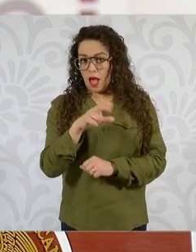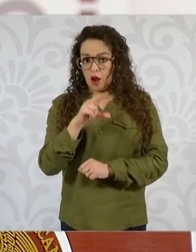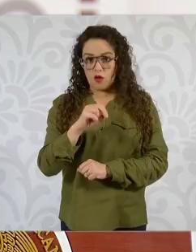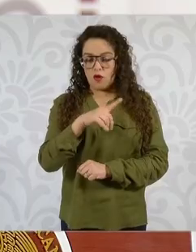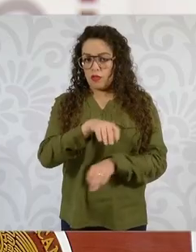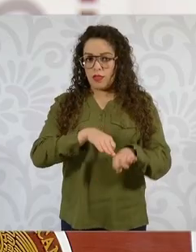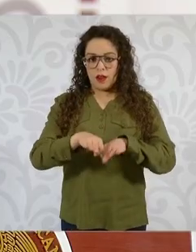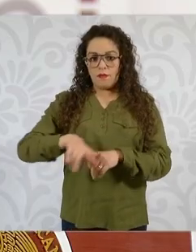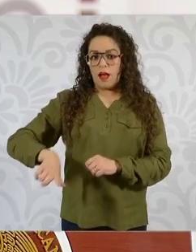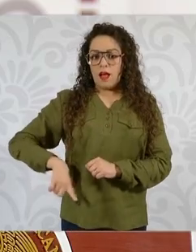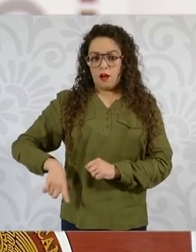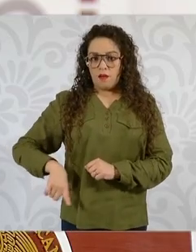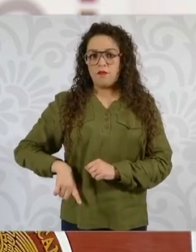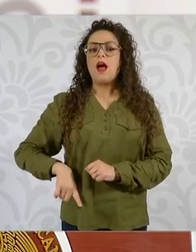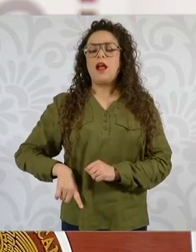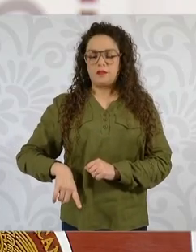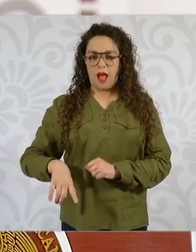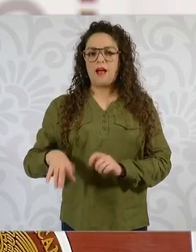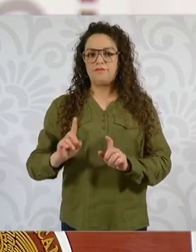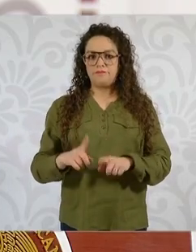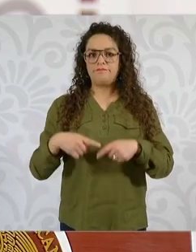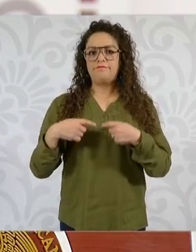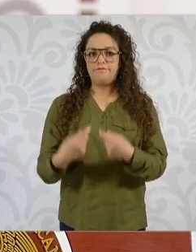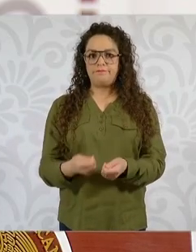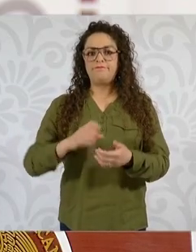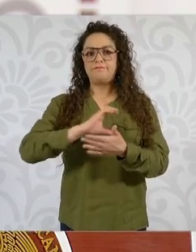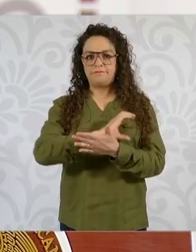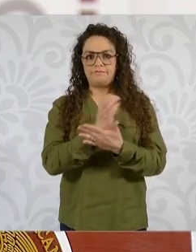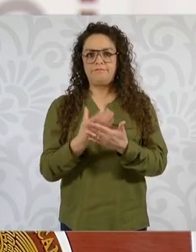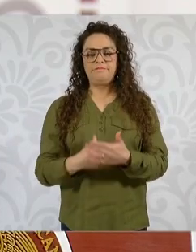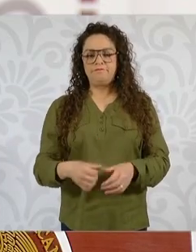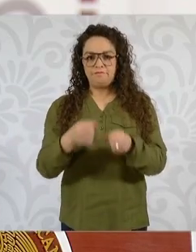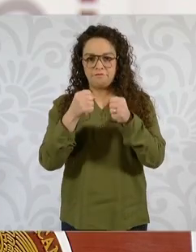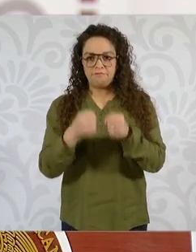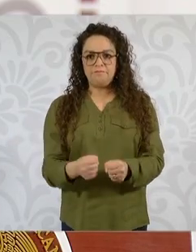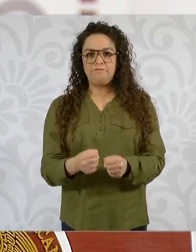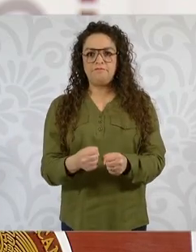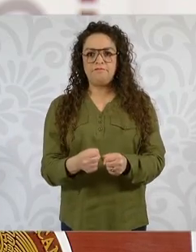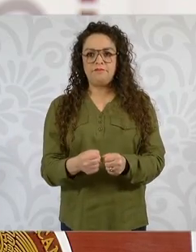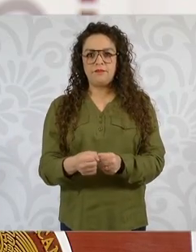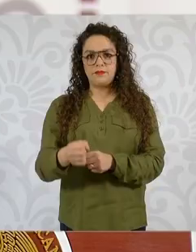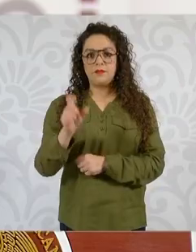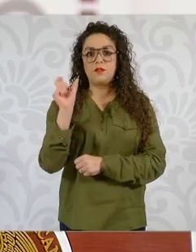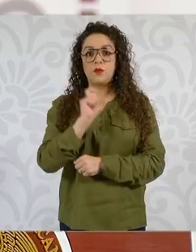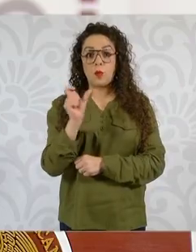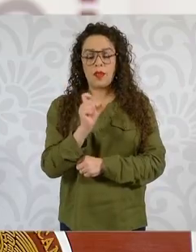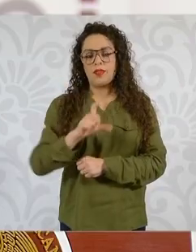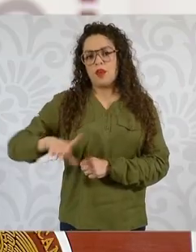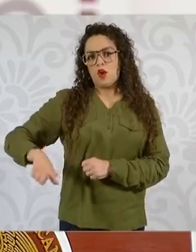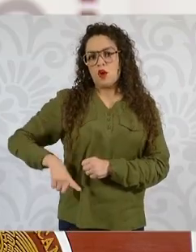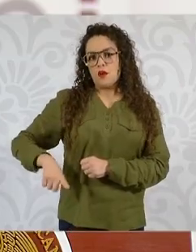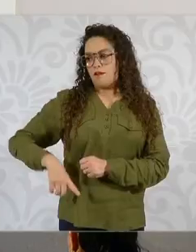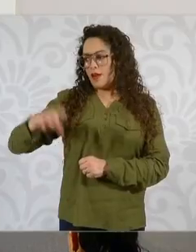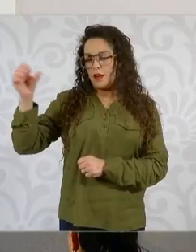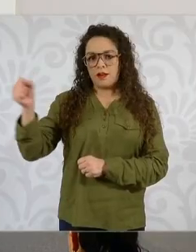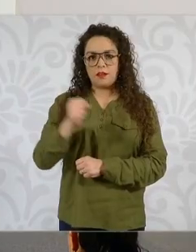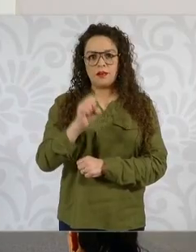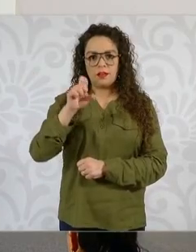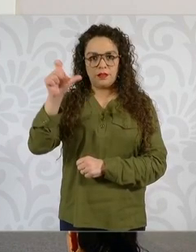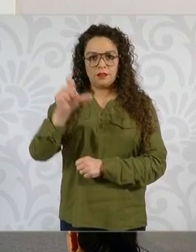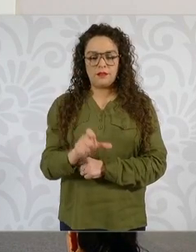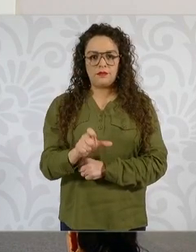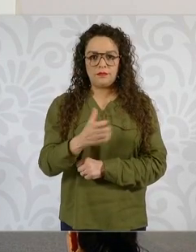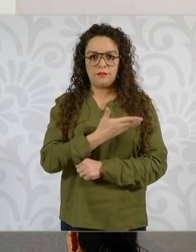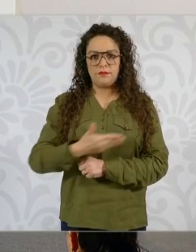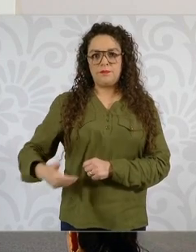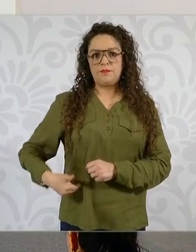ya en el sexenio de Enrique Peña Nieto. Él